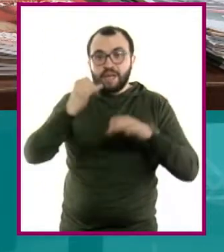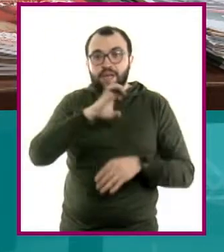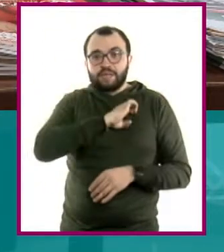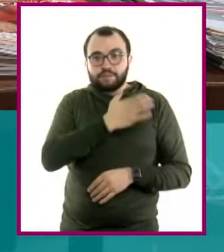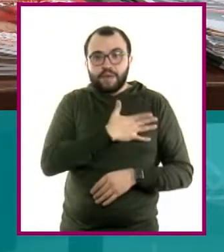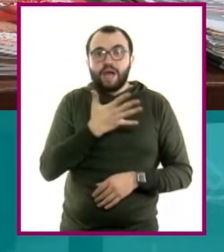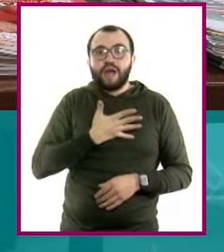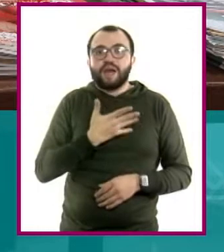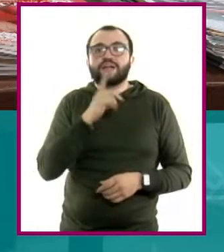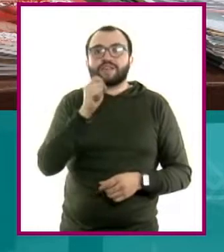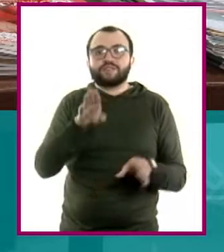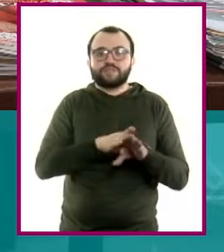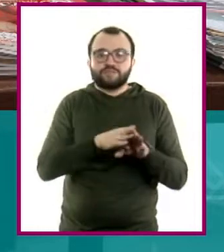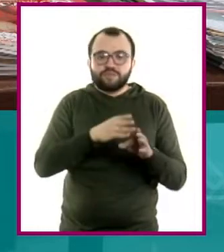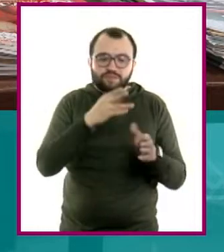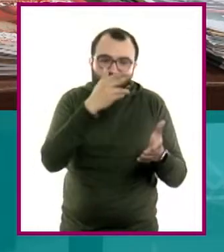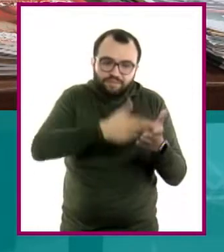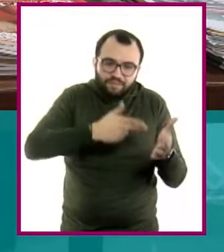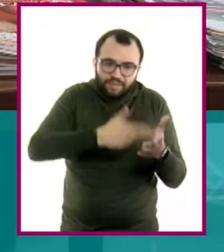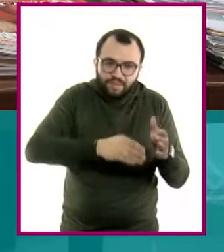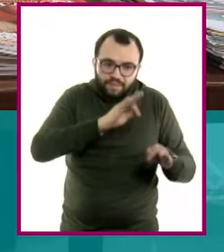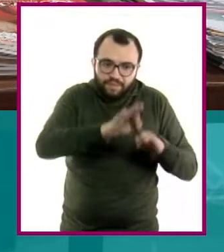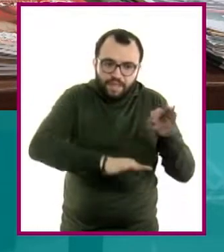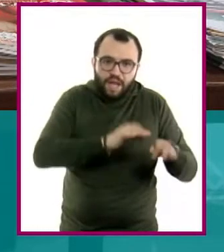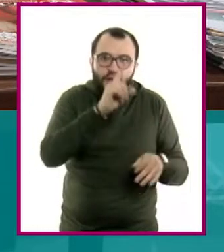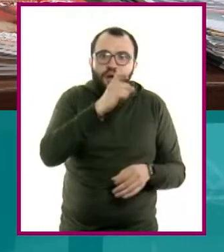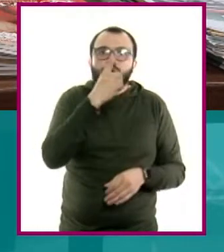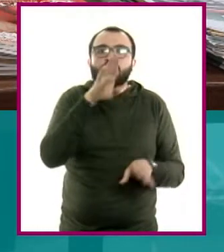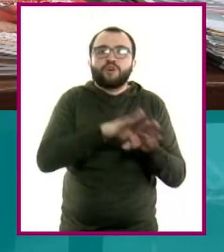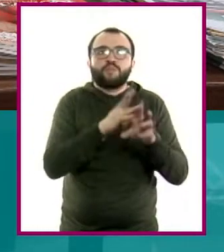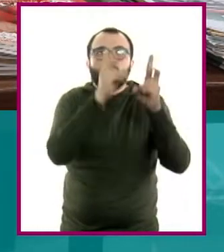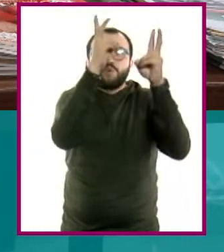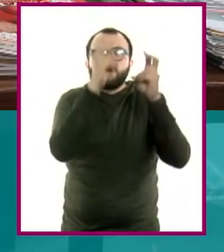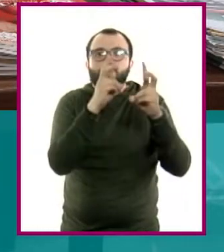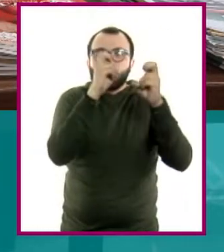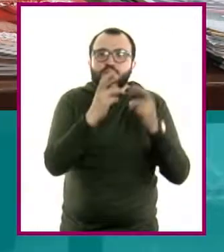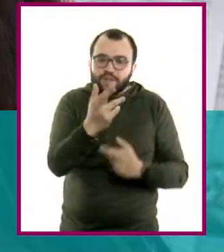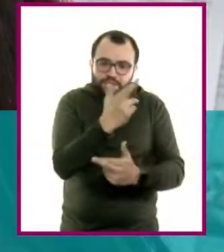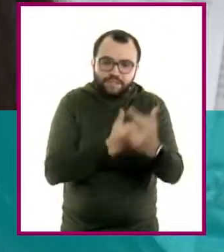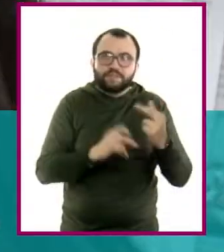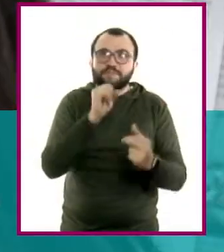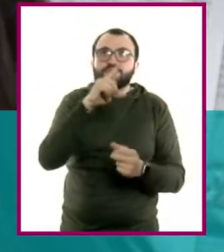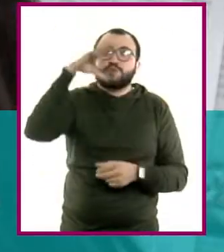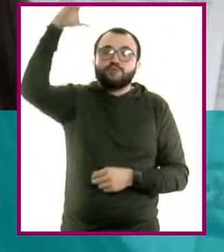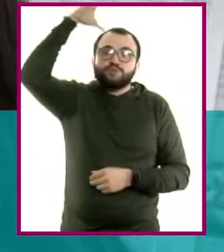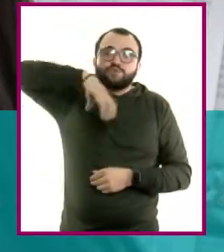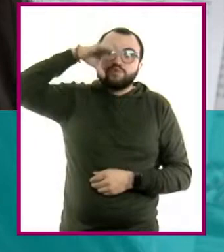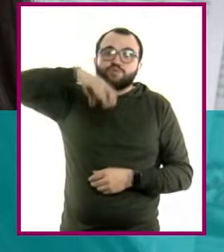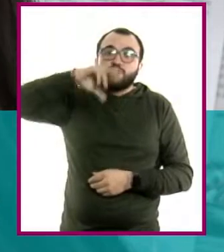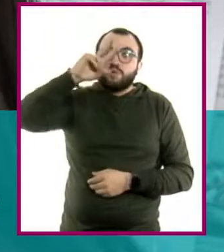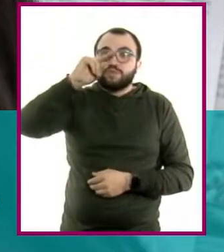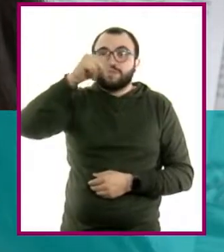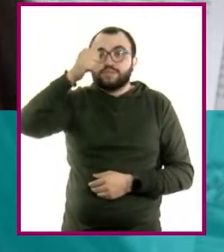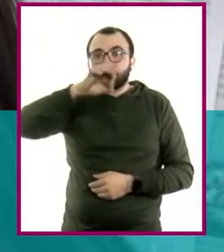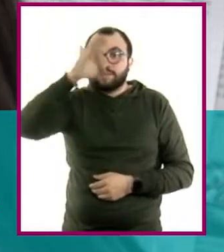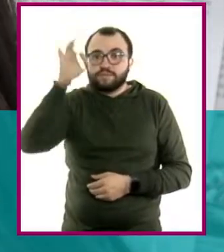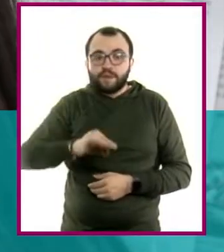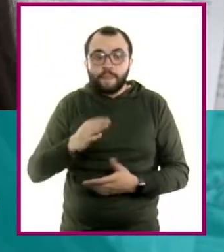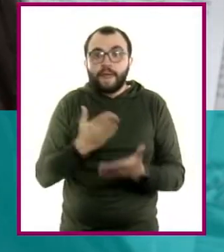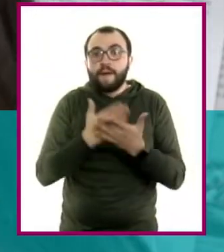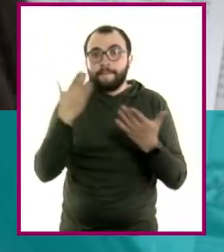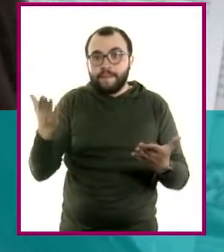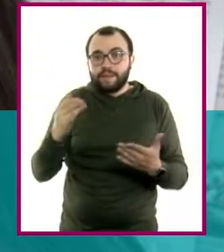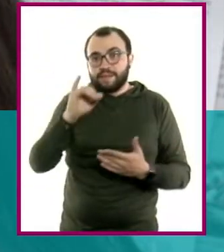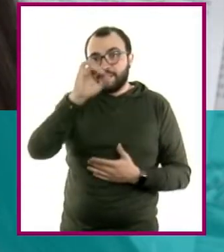desarrollado sistemas de tratamiento de agua, donde recuperan el 86% de la lluvia. Además, Israel es líder